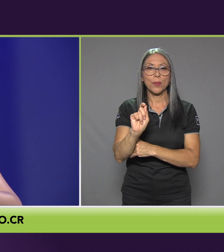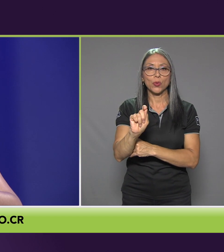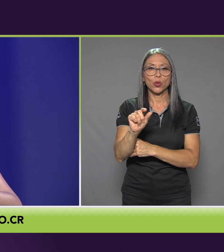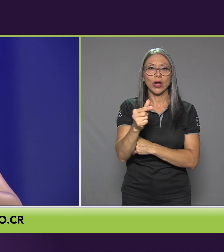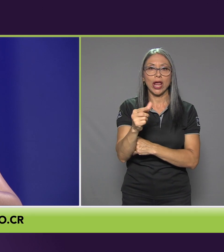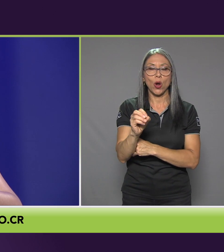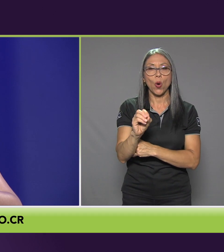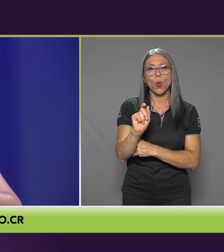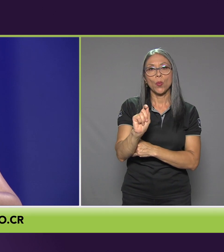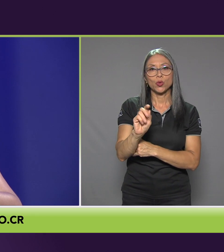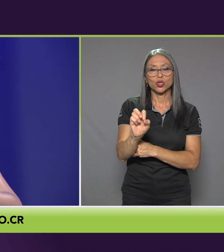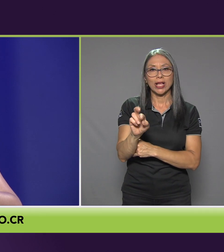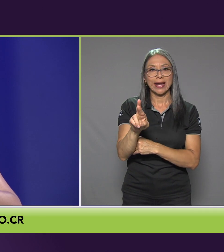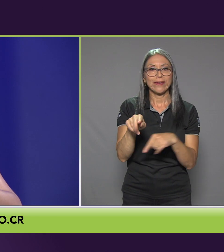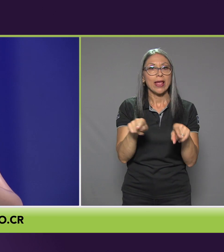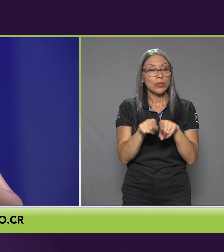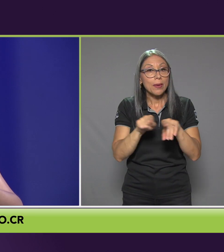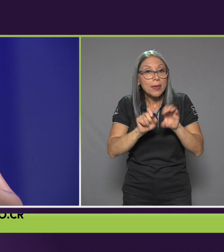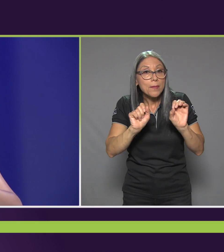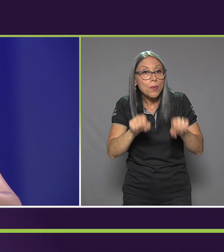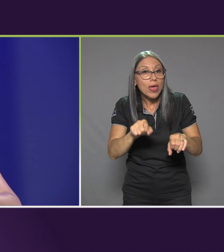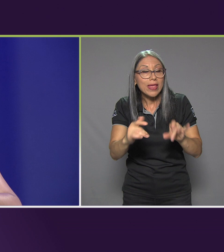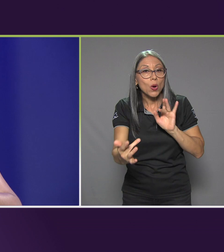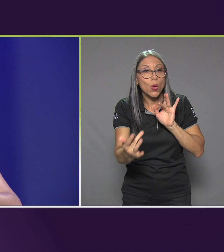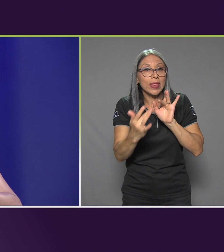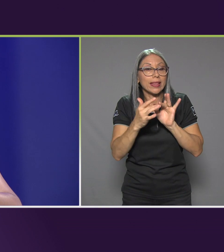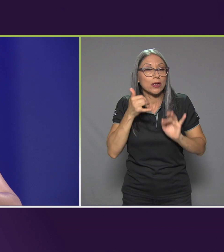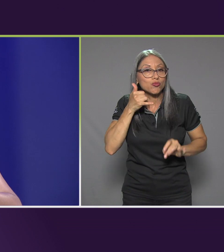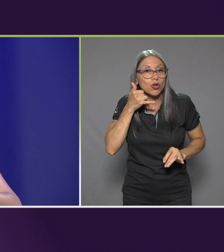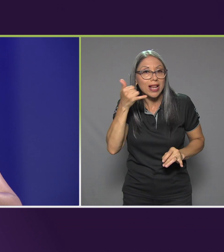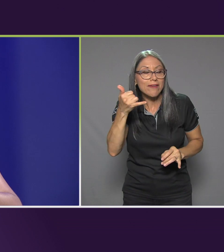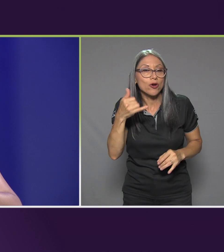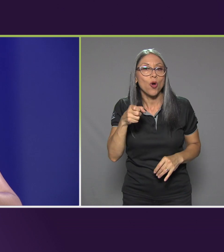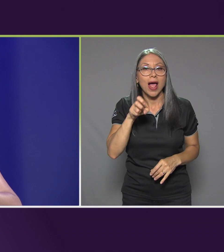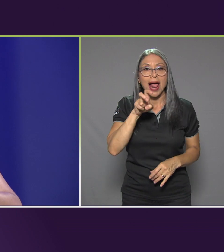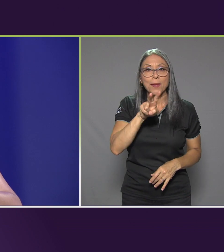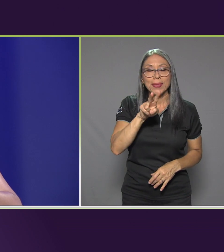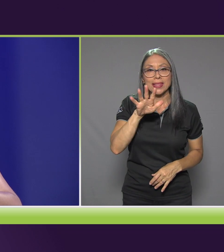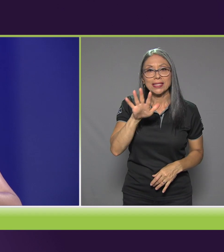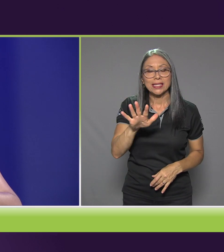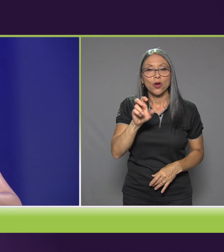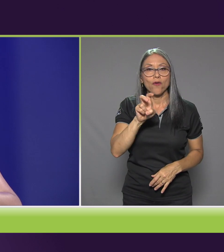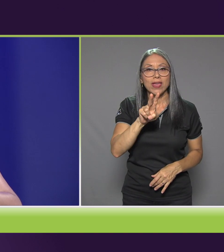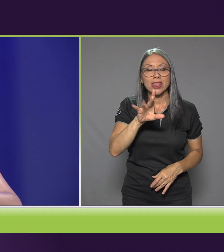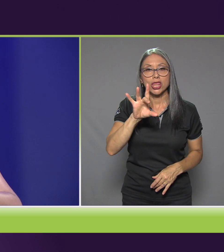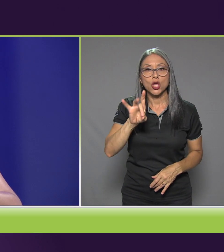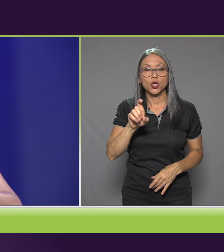info@senarec.gov.cr, ¿verdad? O pueden también contactarnos por teléfono al